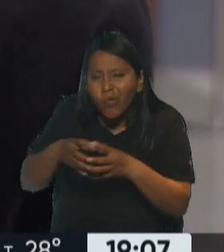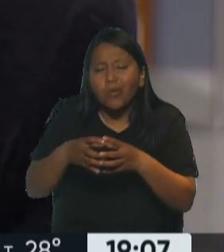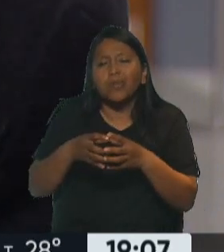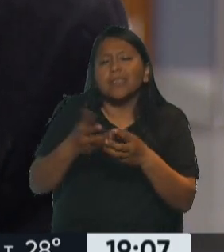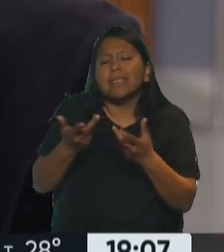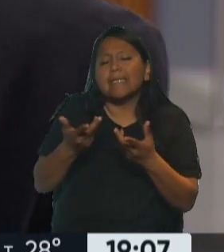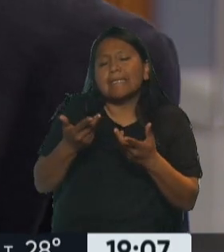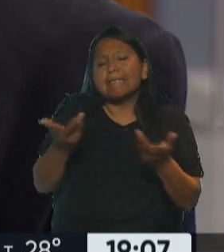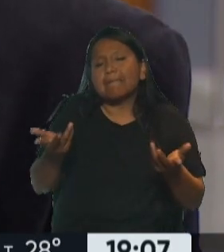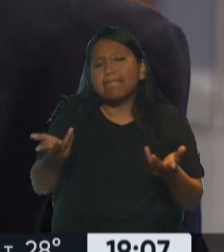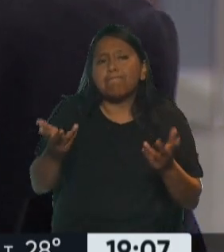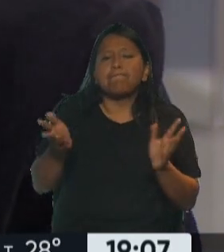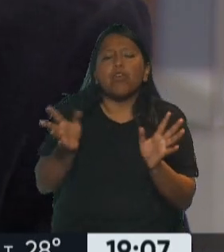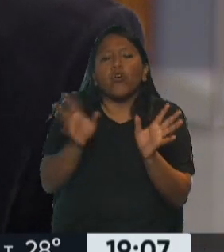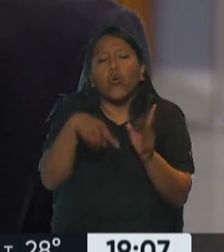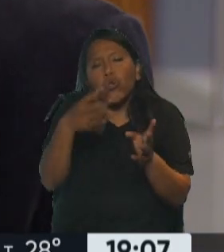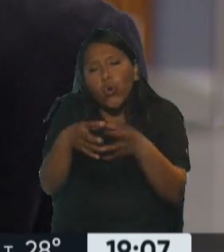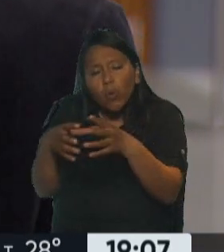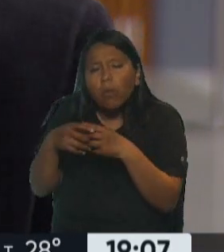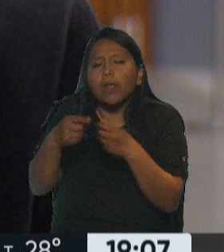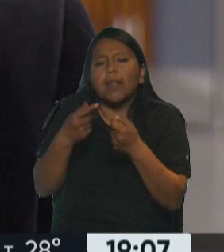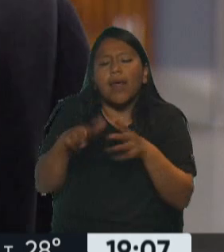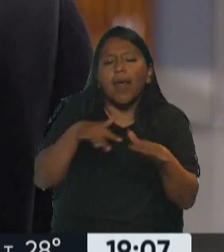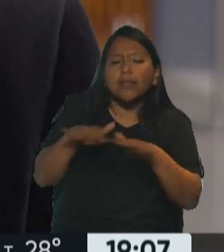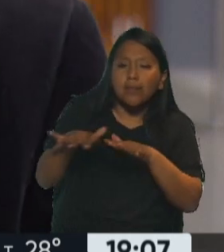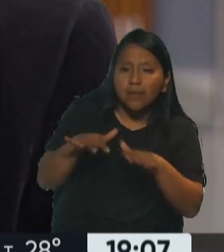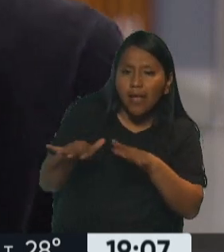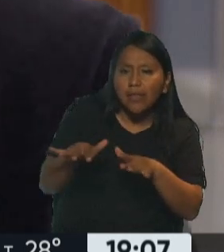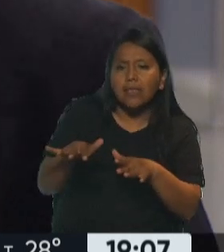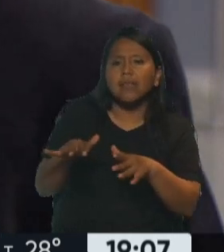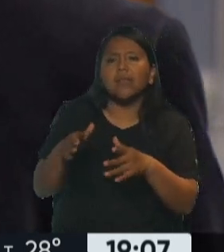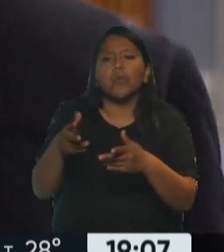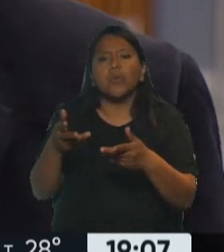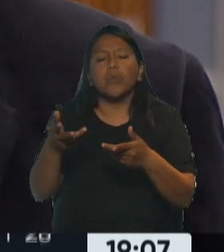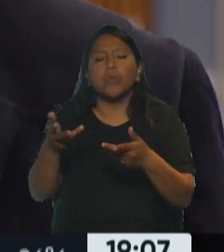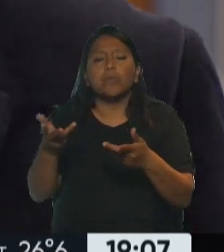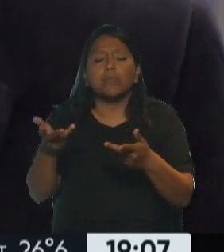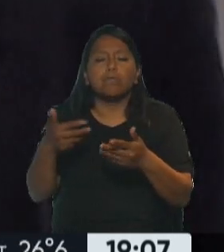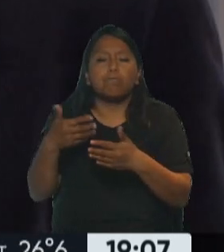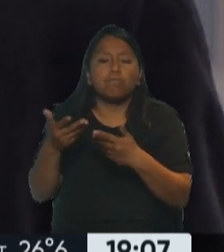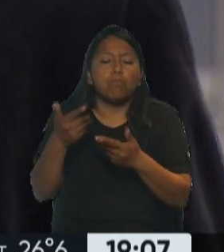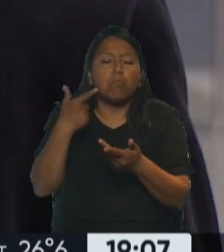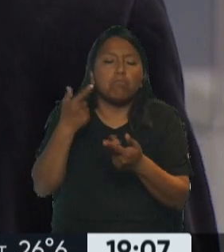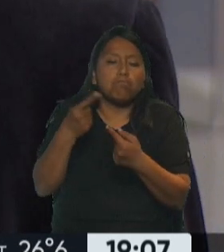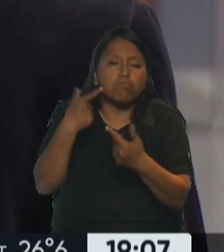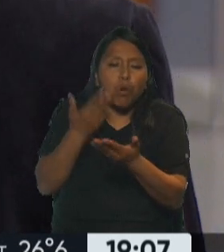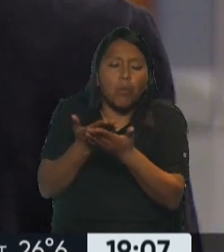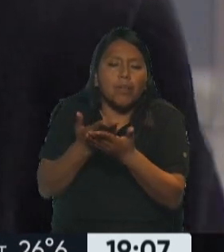ver, entendamos que están desarrollando actividades o tratando de llevar adelante propuestas que están